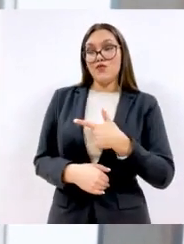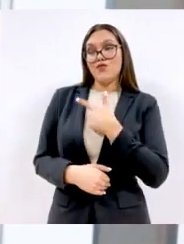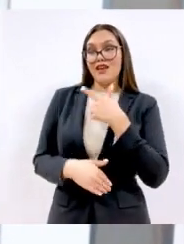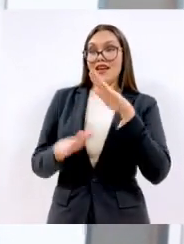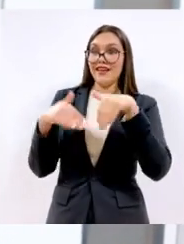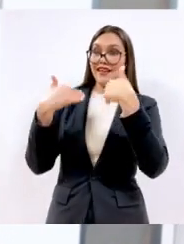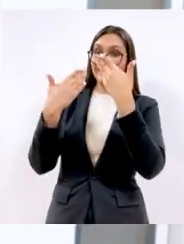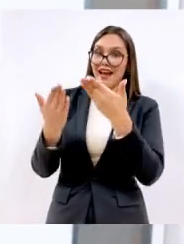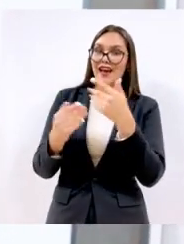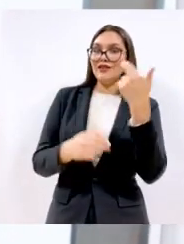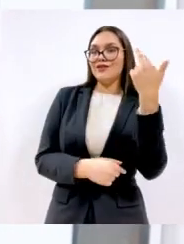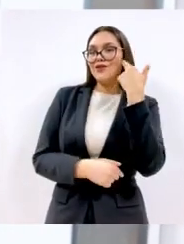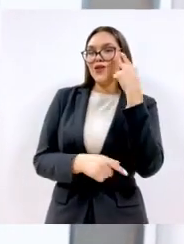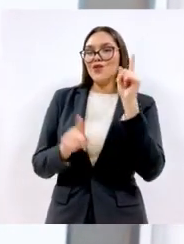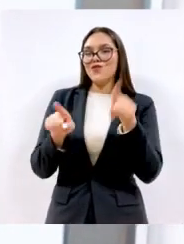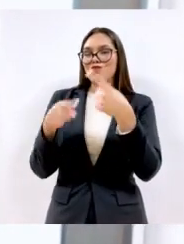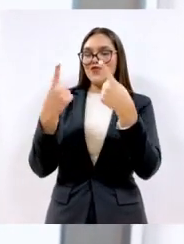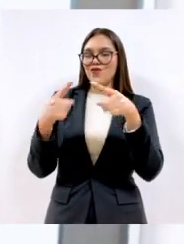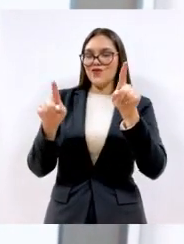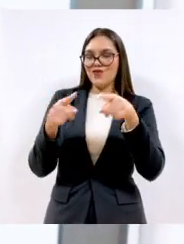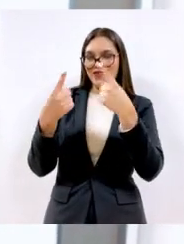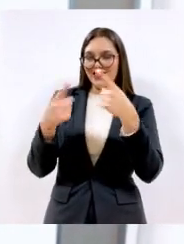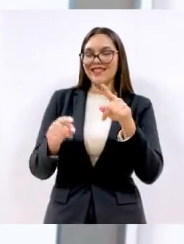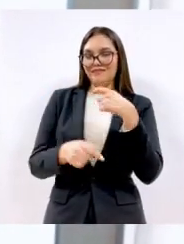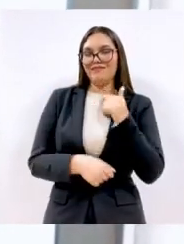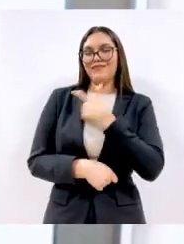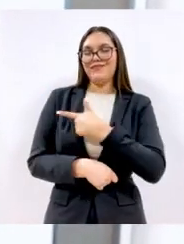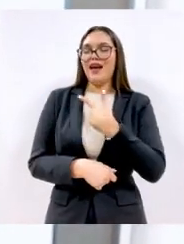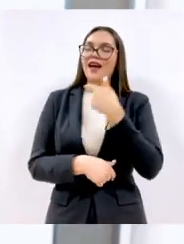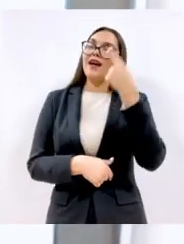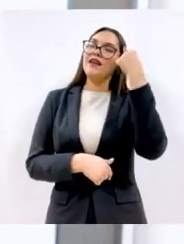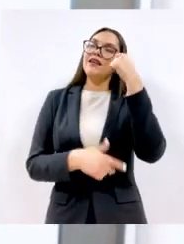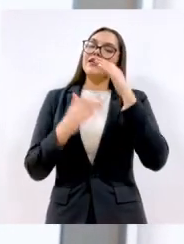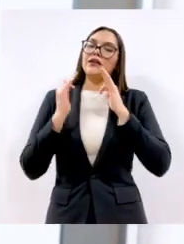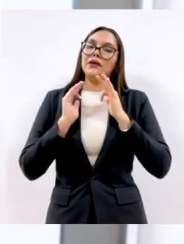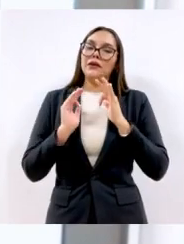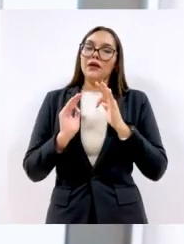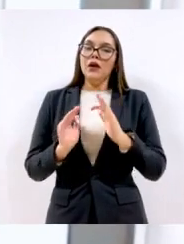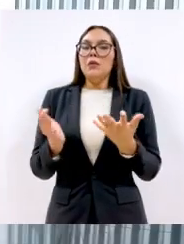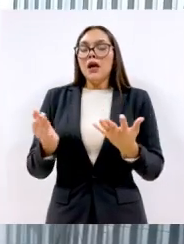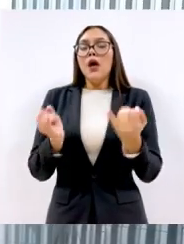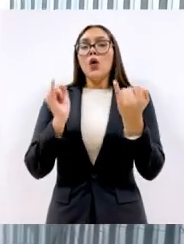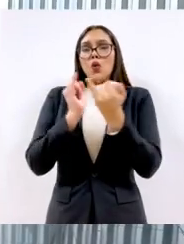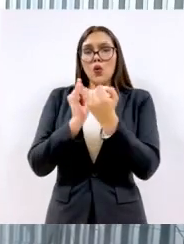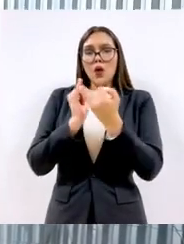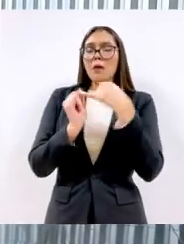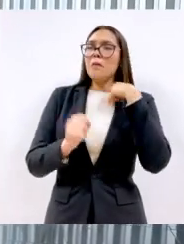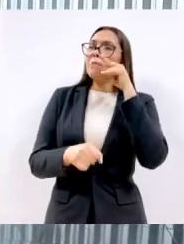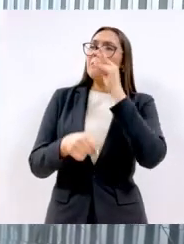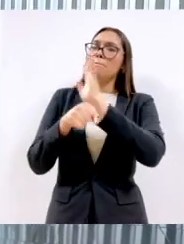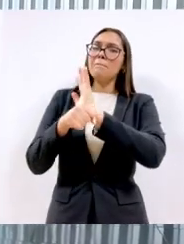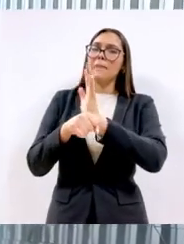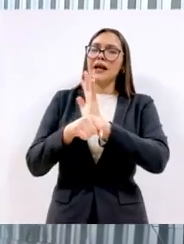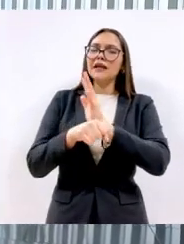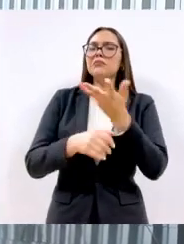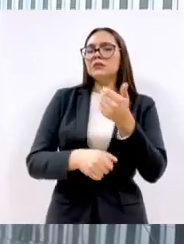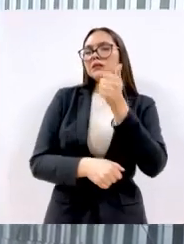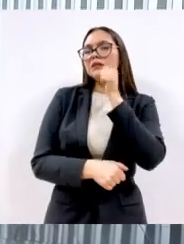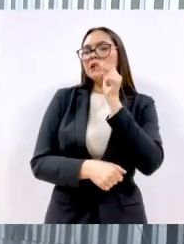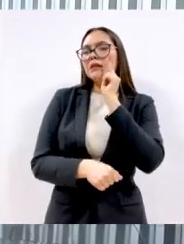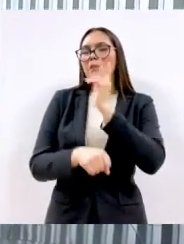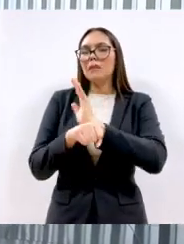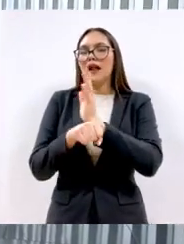Regularmente me gusta llegar y escuchar música instrumental. Eso me relaja bastante. También ver